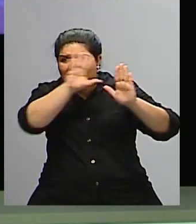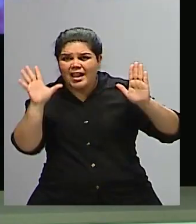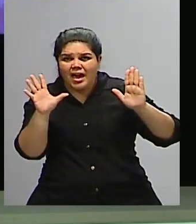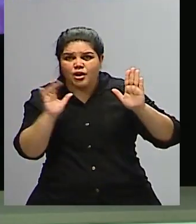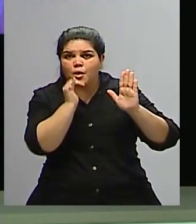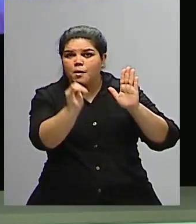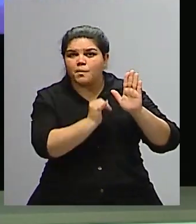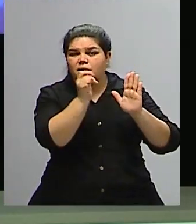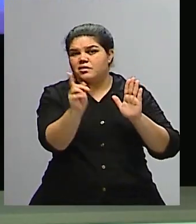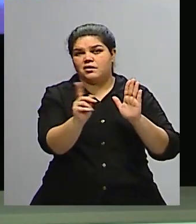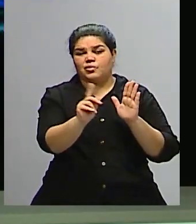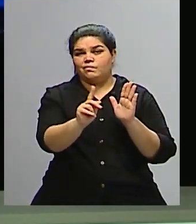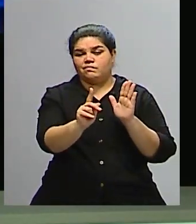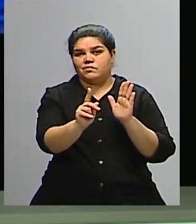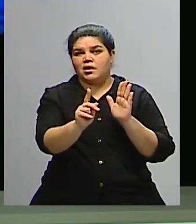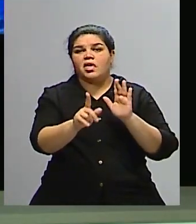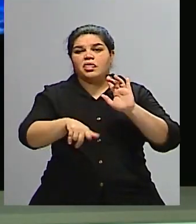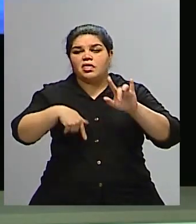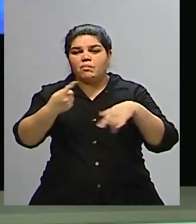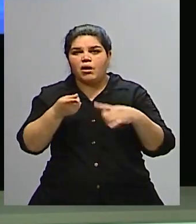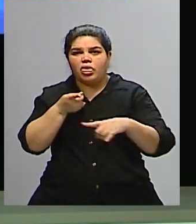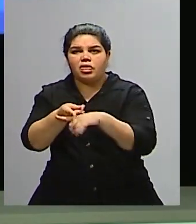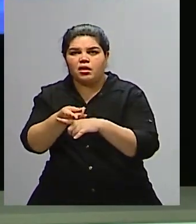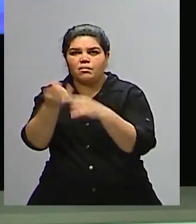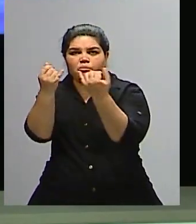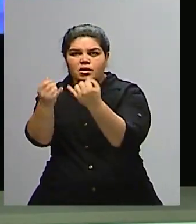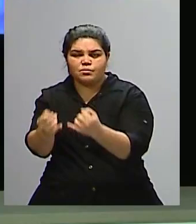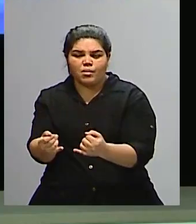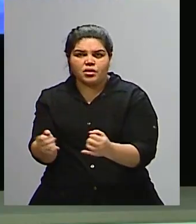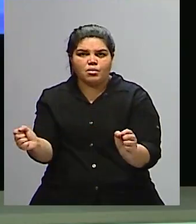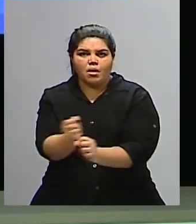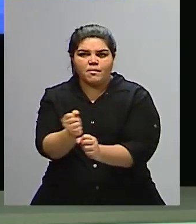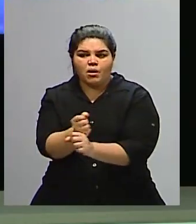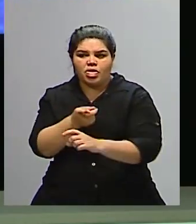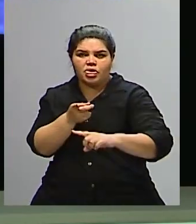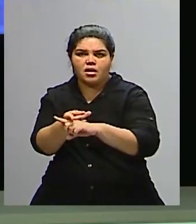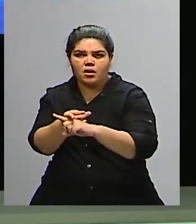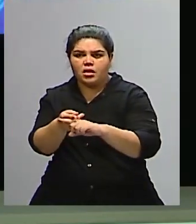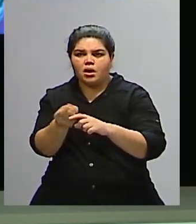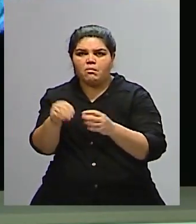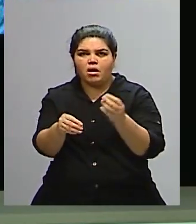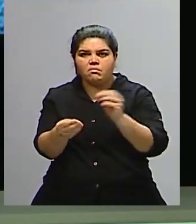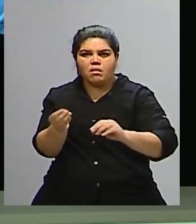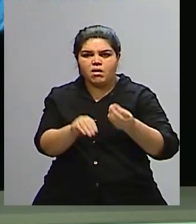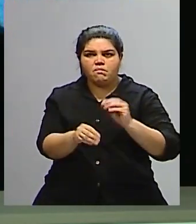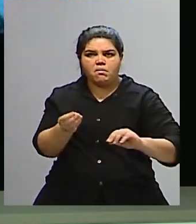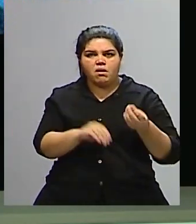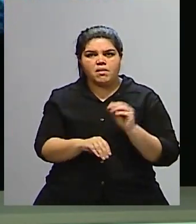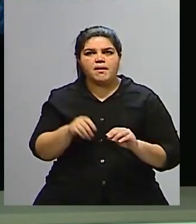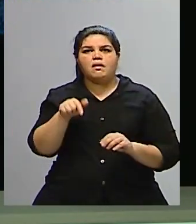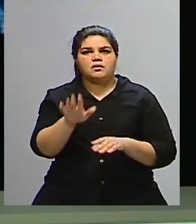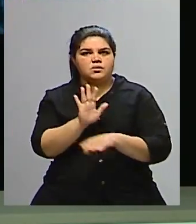ejercicio siguiente. Si yo pongo como variable macroeconómica que la inflación del año que viene va a ser del